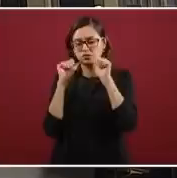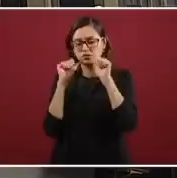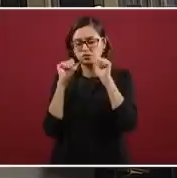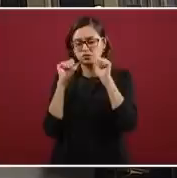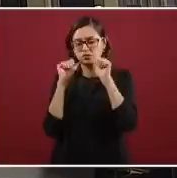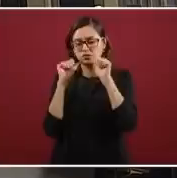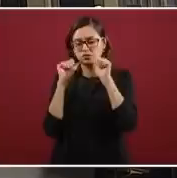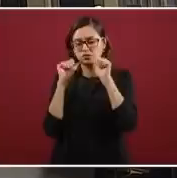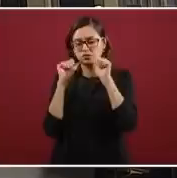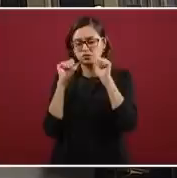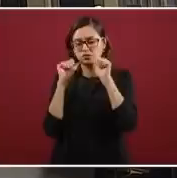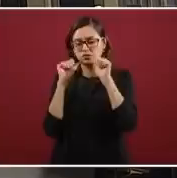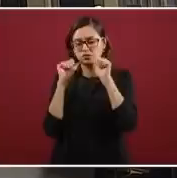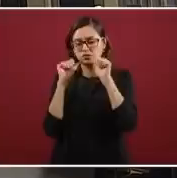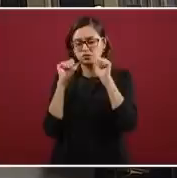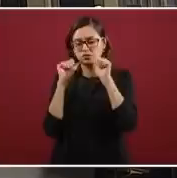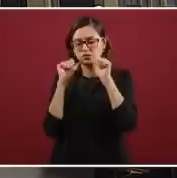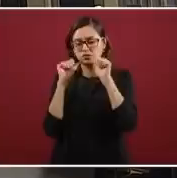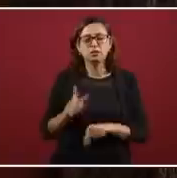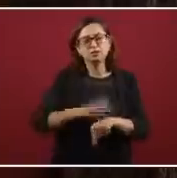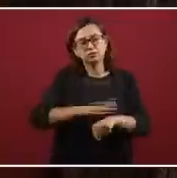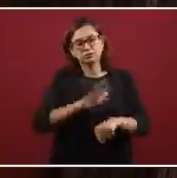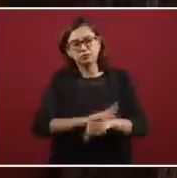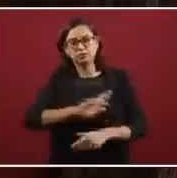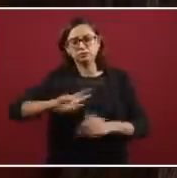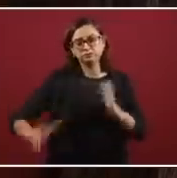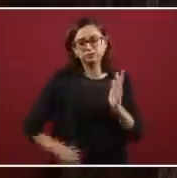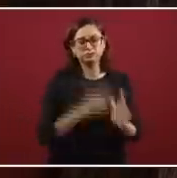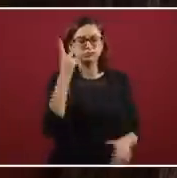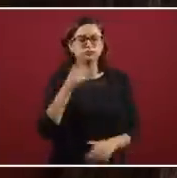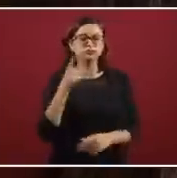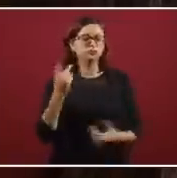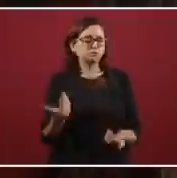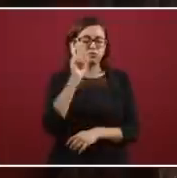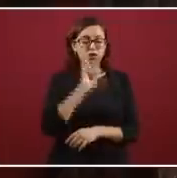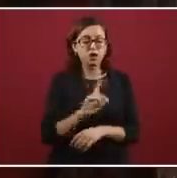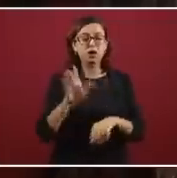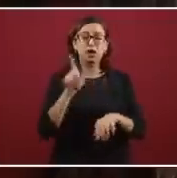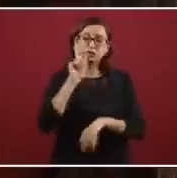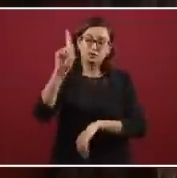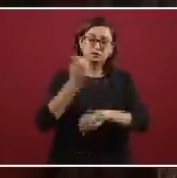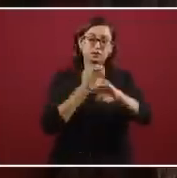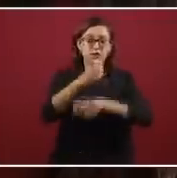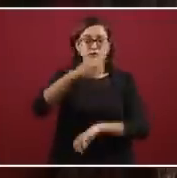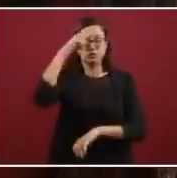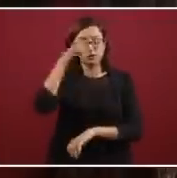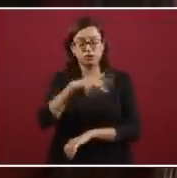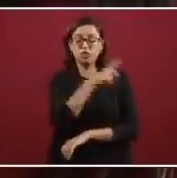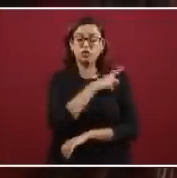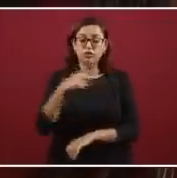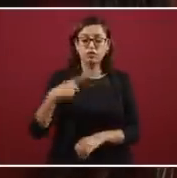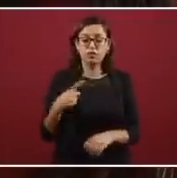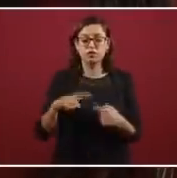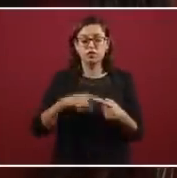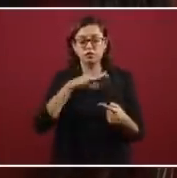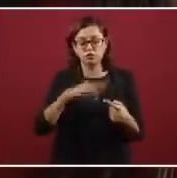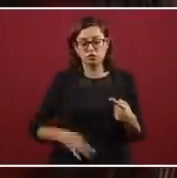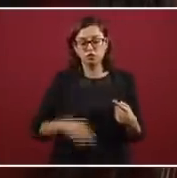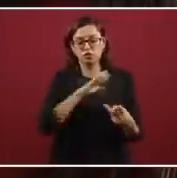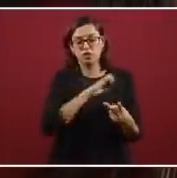segunda alerta de género en el Estado de México, ahora por desaparición de mujeres y niñas. Lo piden para los municipios de Toluca,